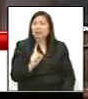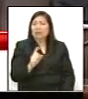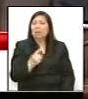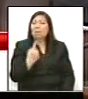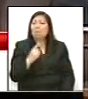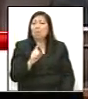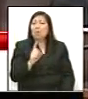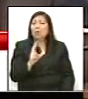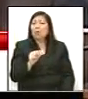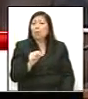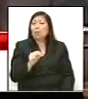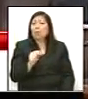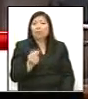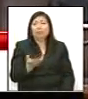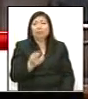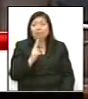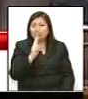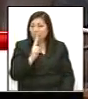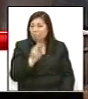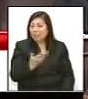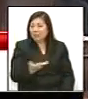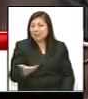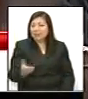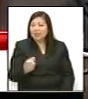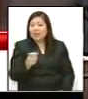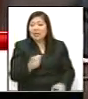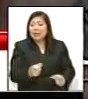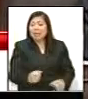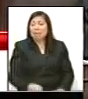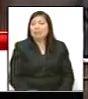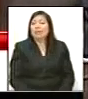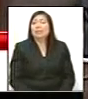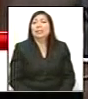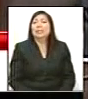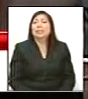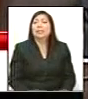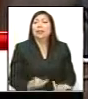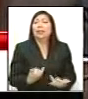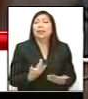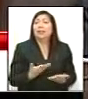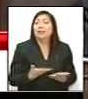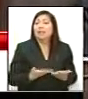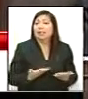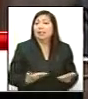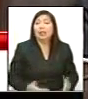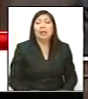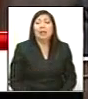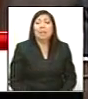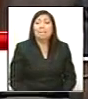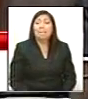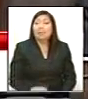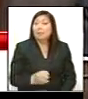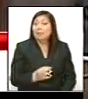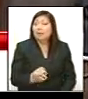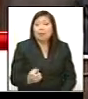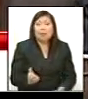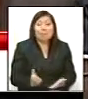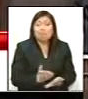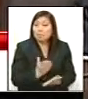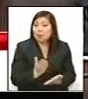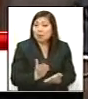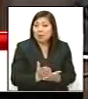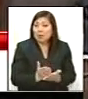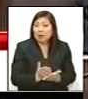tampoco no es que haya no reconocimiento a las personas que ejecutan este tipo de obras, sino el problema de